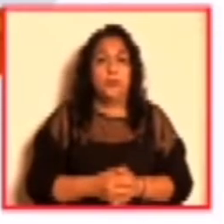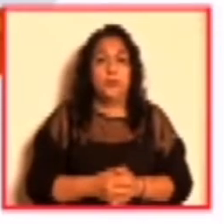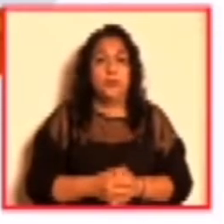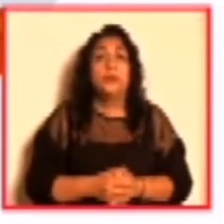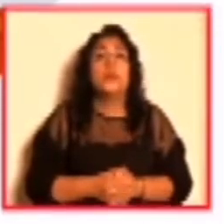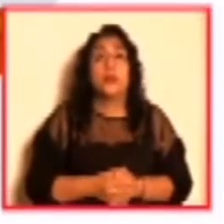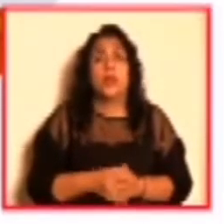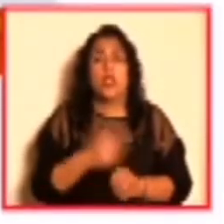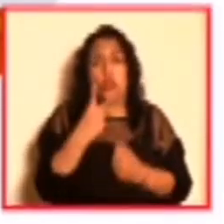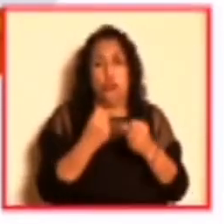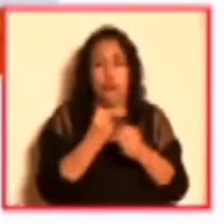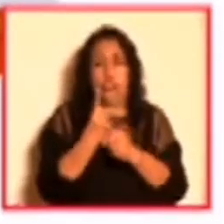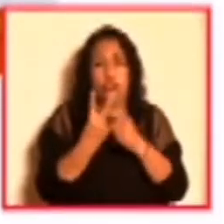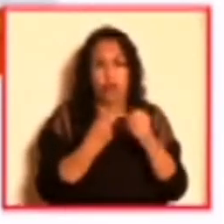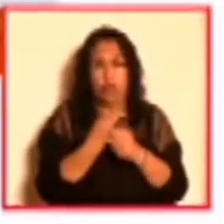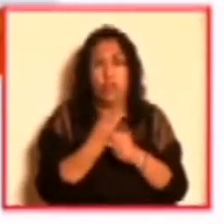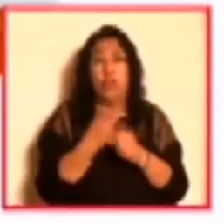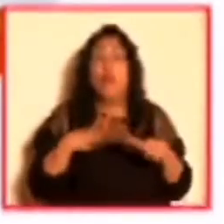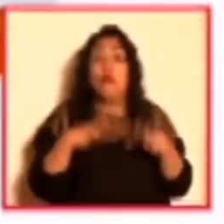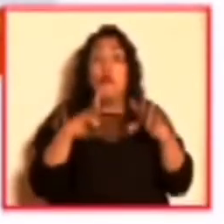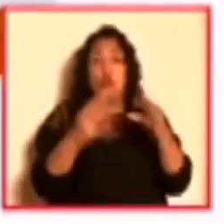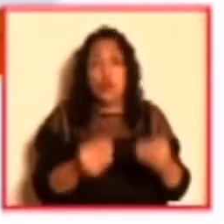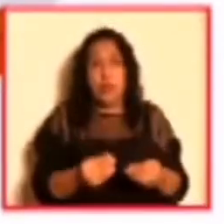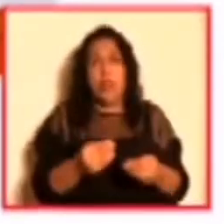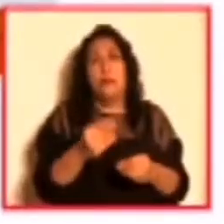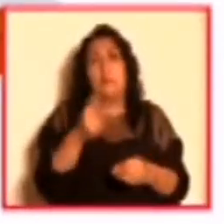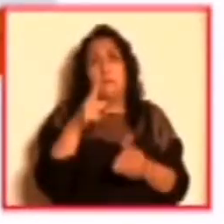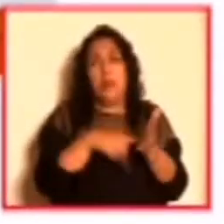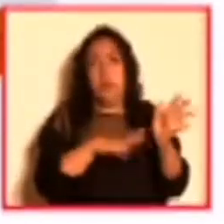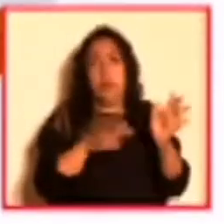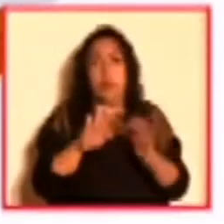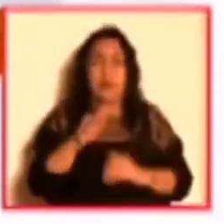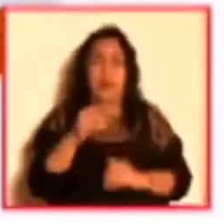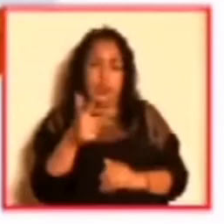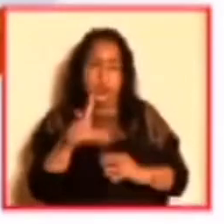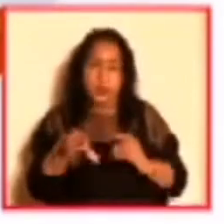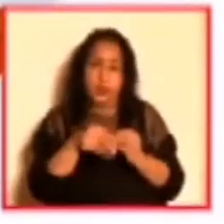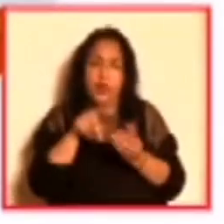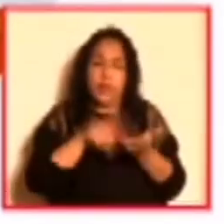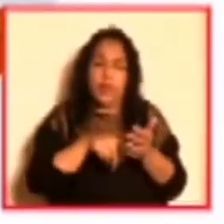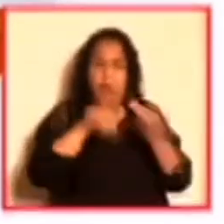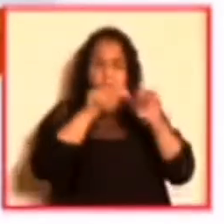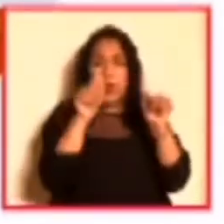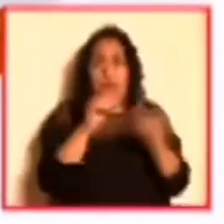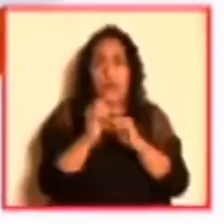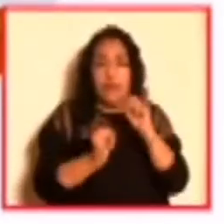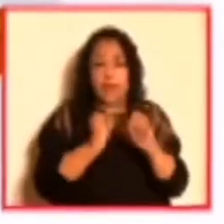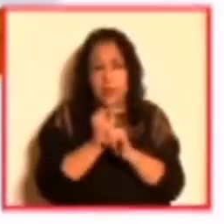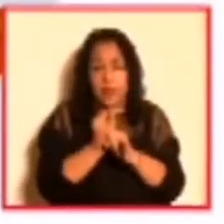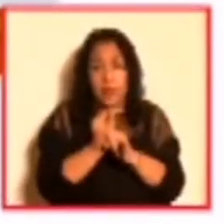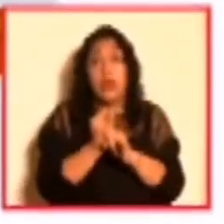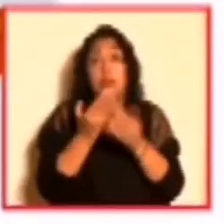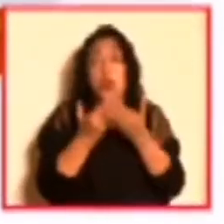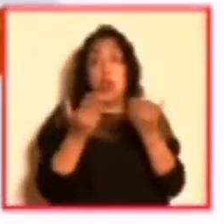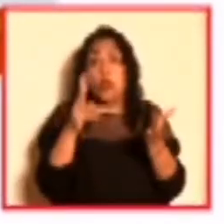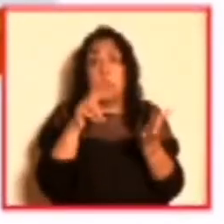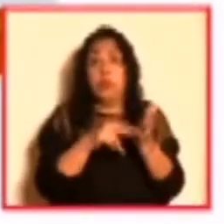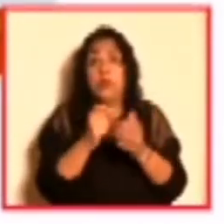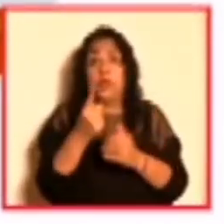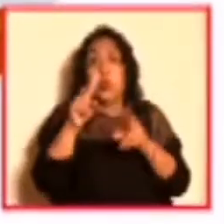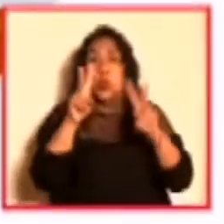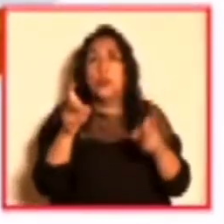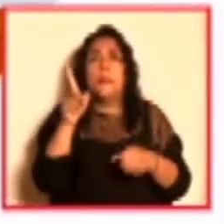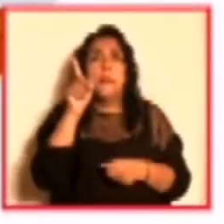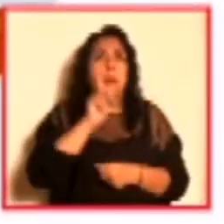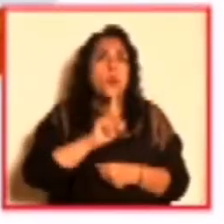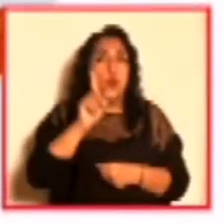La Bienal fue fundada en 1997 y forma parte del circuito del arte internacional. Este año el tema es la mujer y